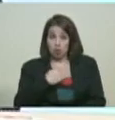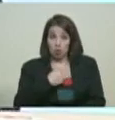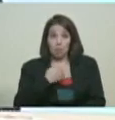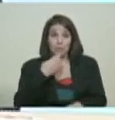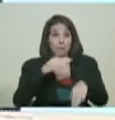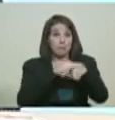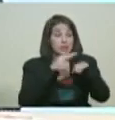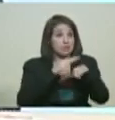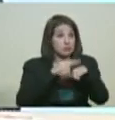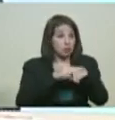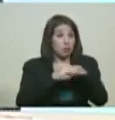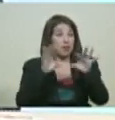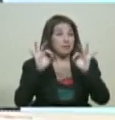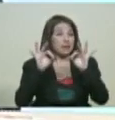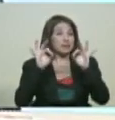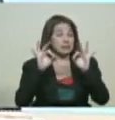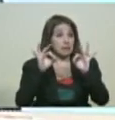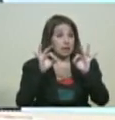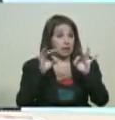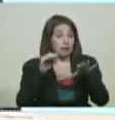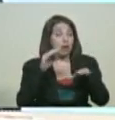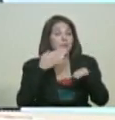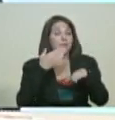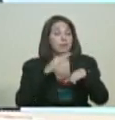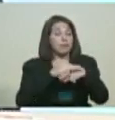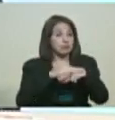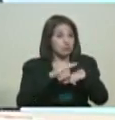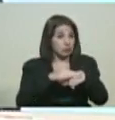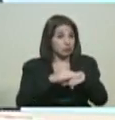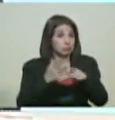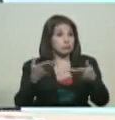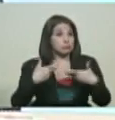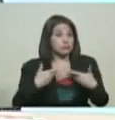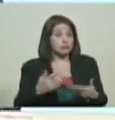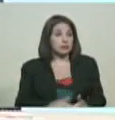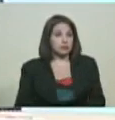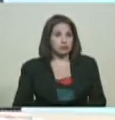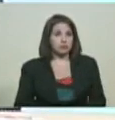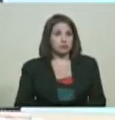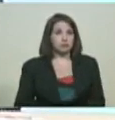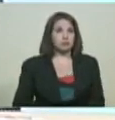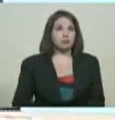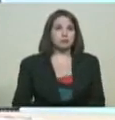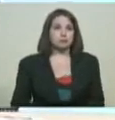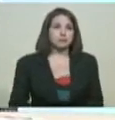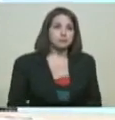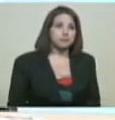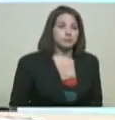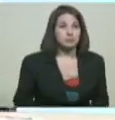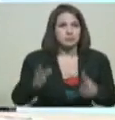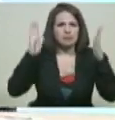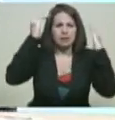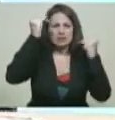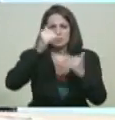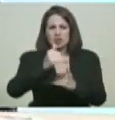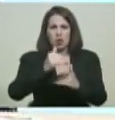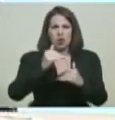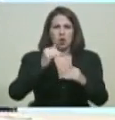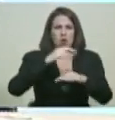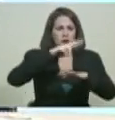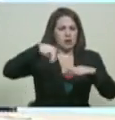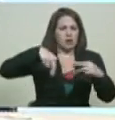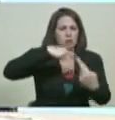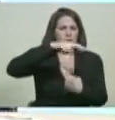dirección una petición muy especial por centrarnos en la revolución económica y